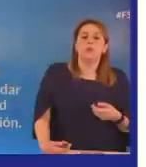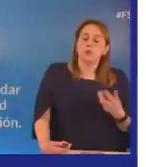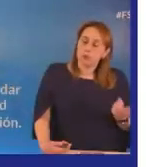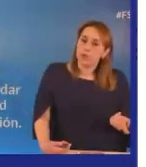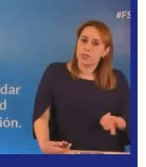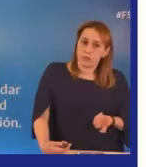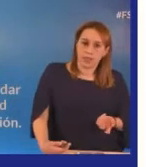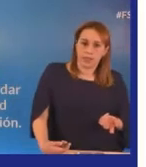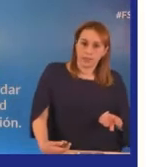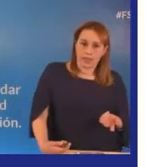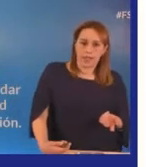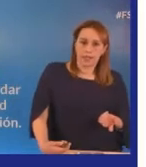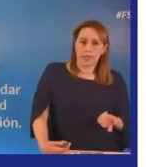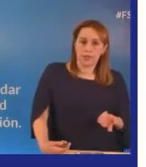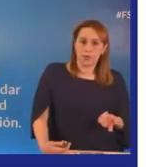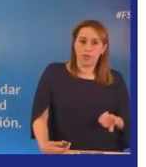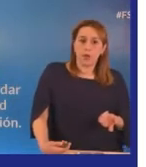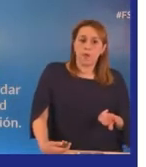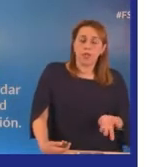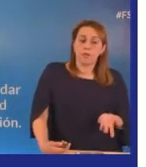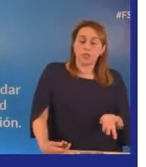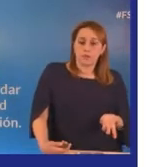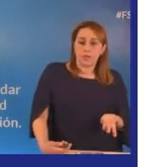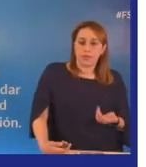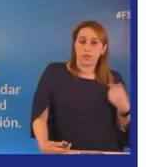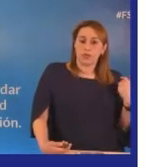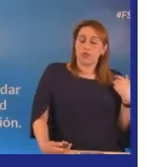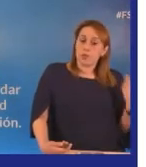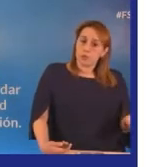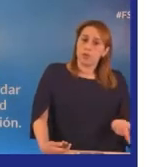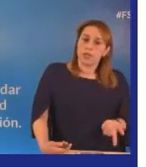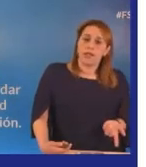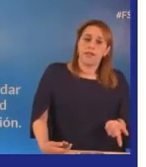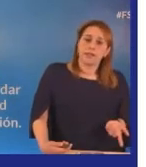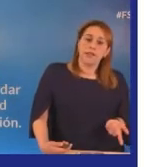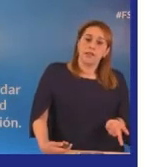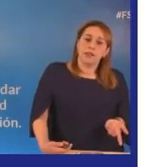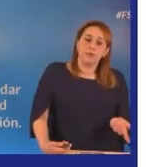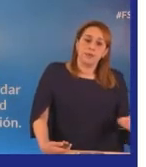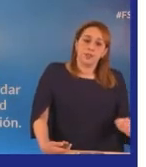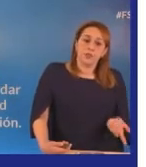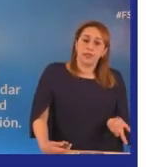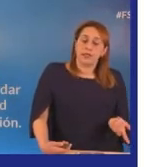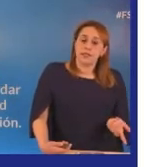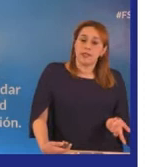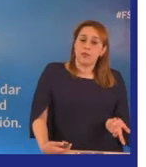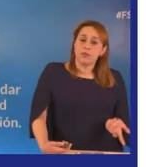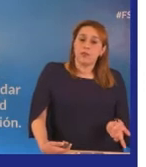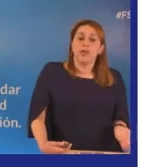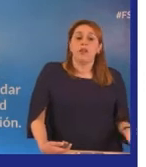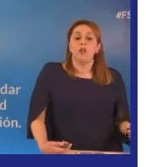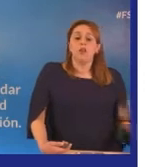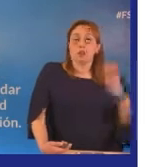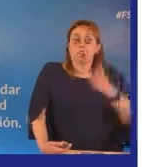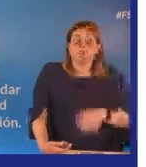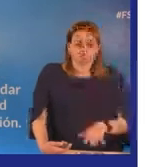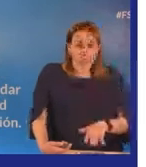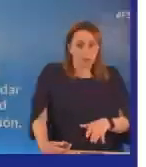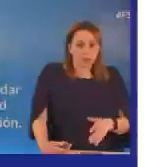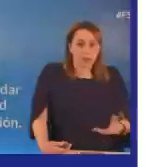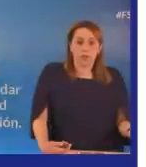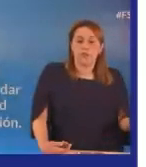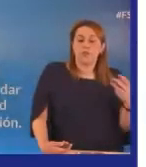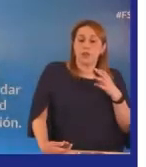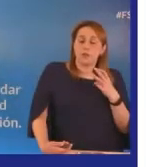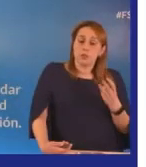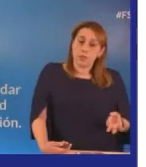guiados por un profesional del área de la salud, porque muchas veces nosotros vemos lo que hace el profesional de la salud, lo